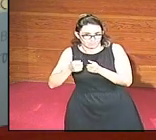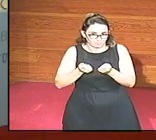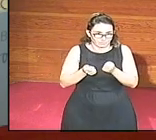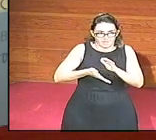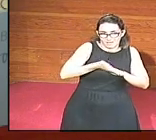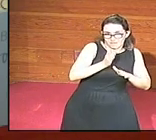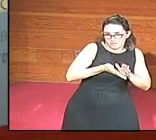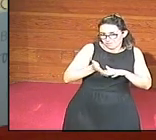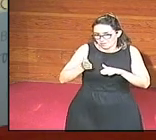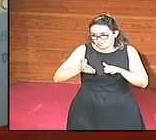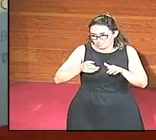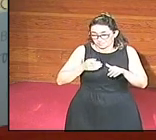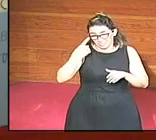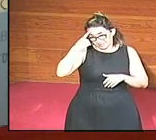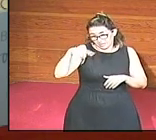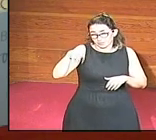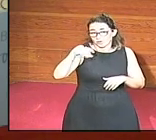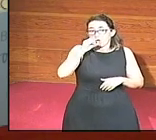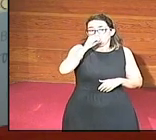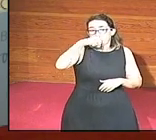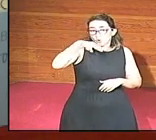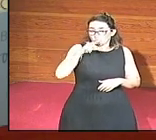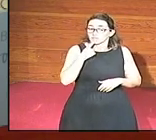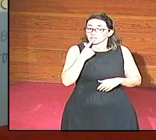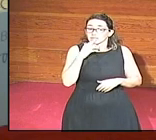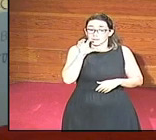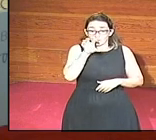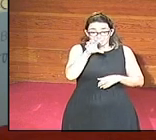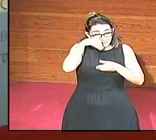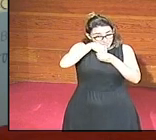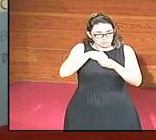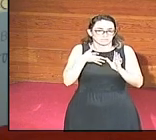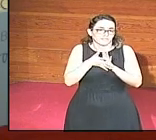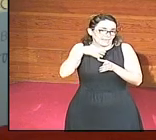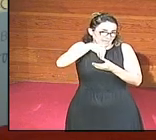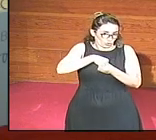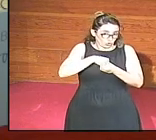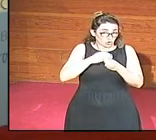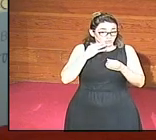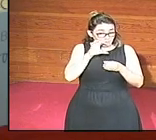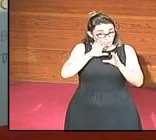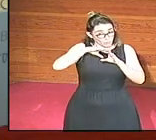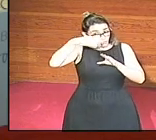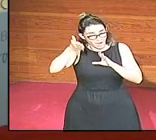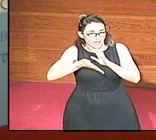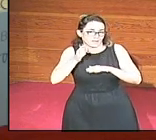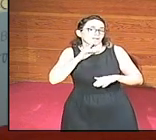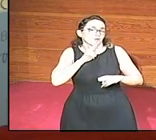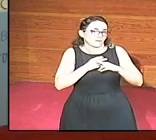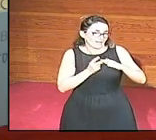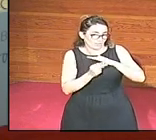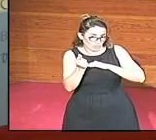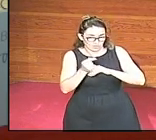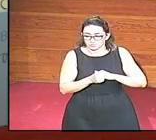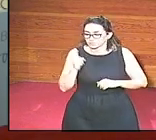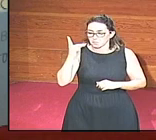Sabéis que la ONU, si no sales del país eres desplazado interno y si sales del país eres refugiado, ¿vale? Y estos son una pareja de ancianos que están dejando su